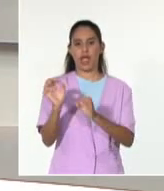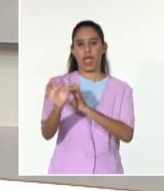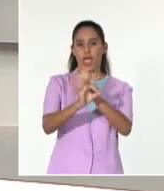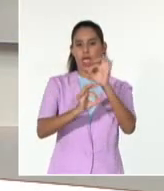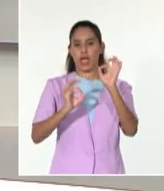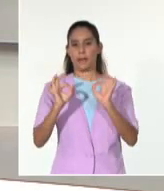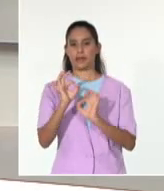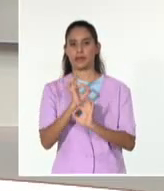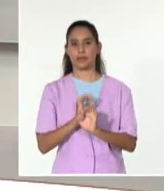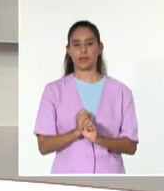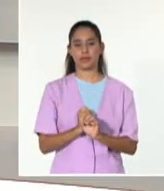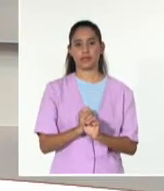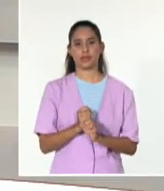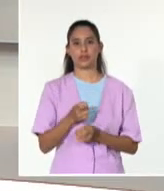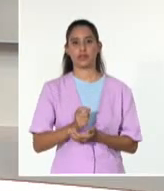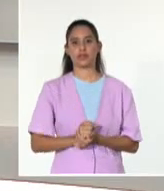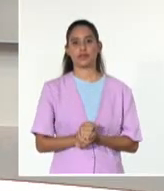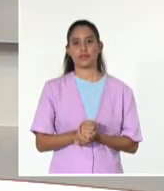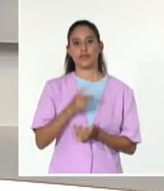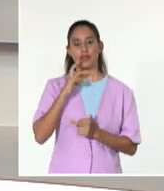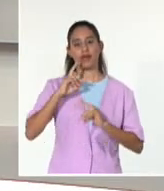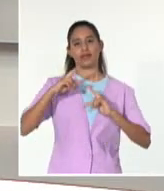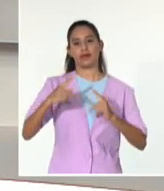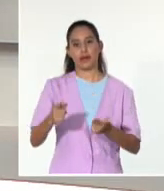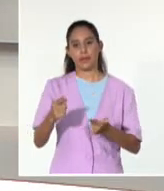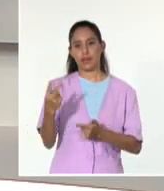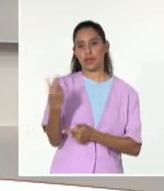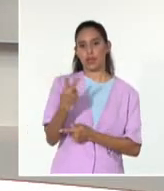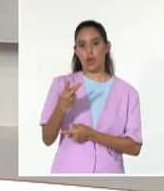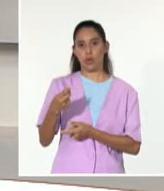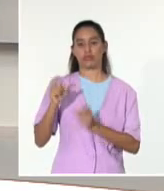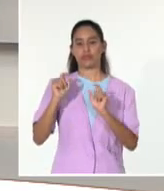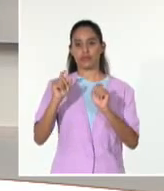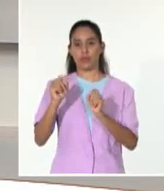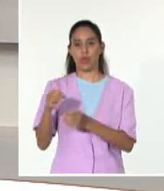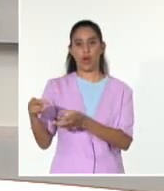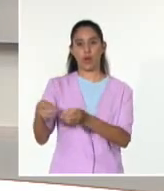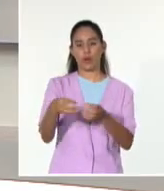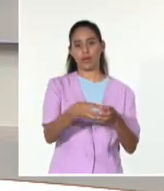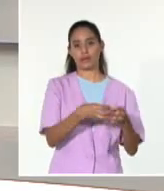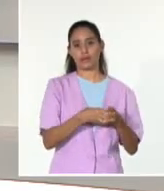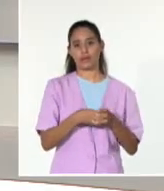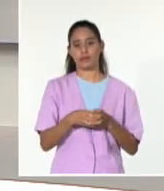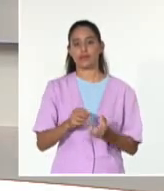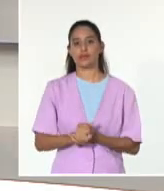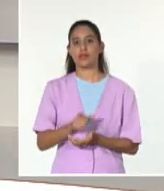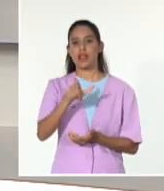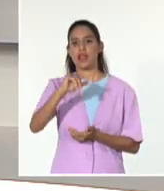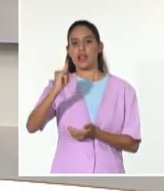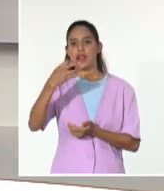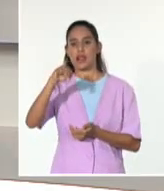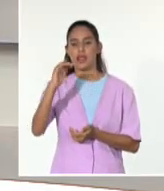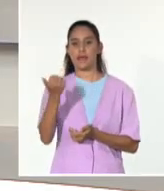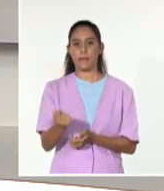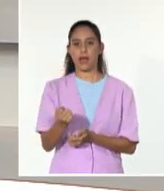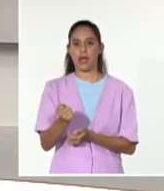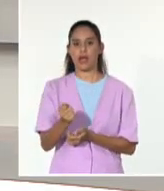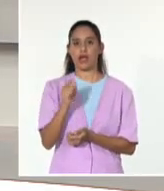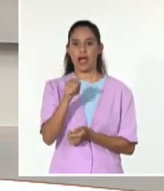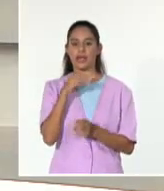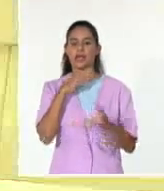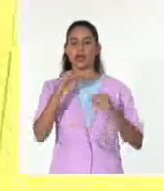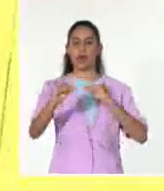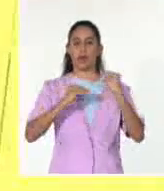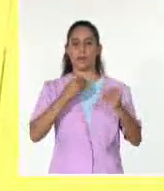y Magdiel Estrada buscarán repetir la corona de hace 5 años en Lima. Sobre el tema conversaron con el periodista Guillermo